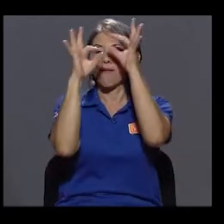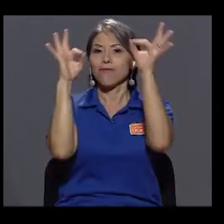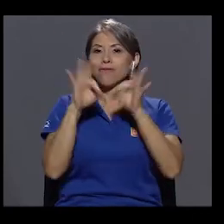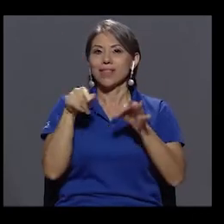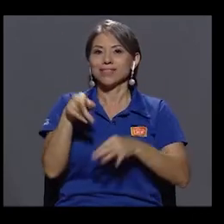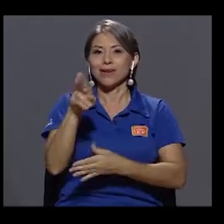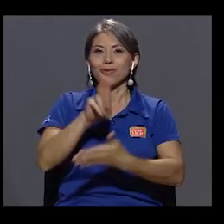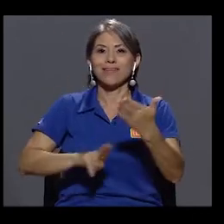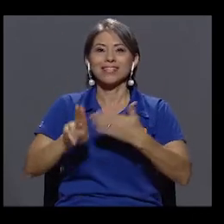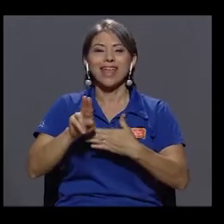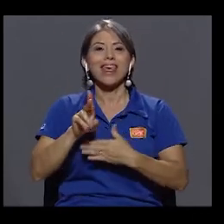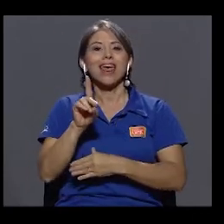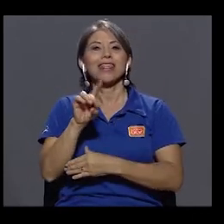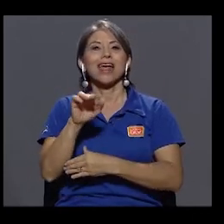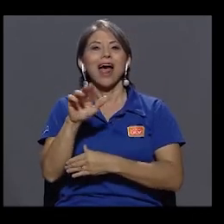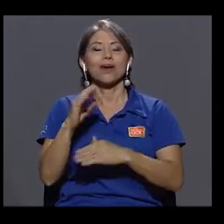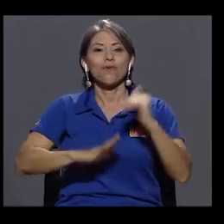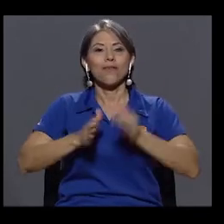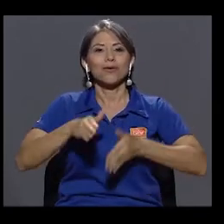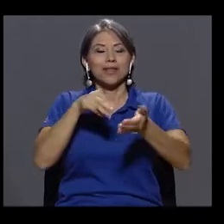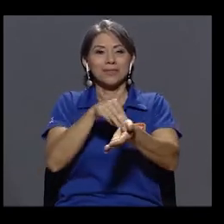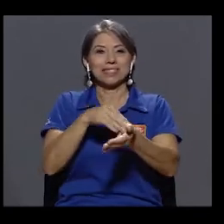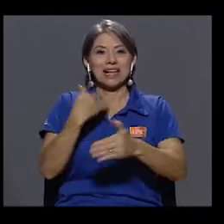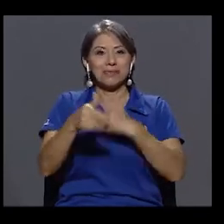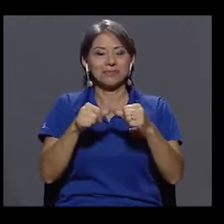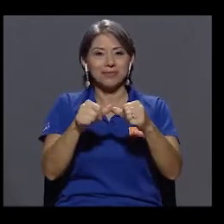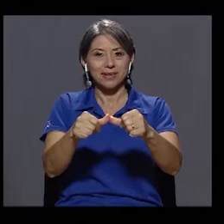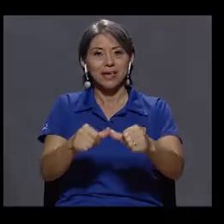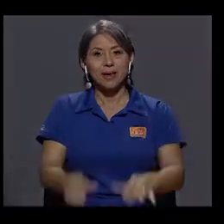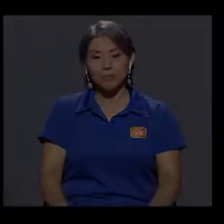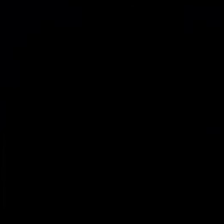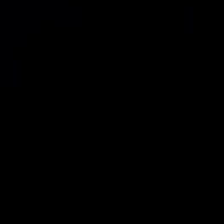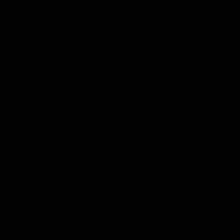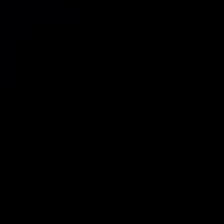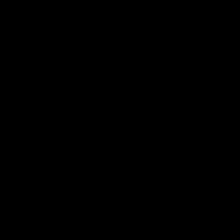esta universidad es el decano de la facultad de medicina ya casi regresamos